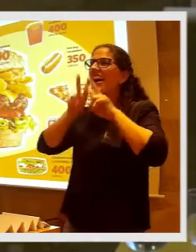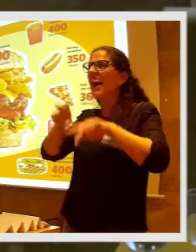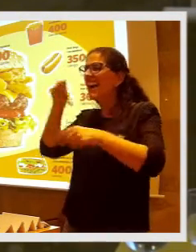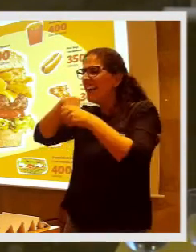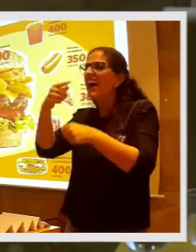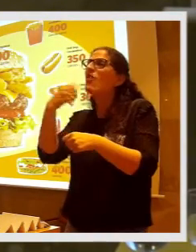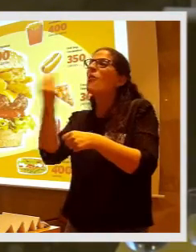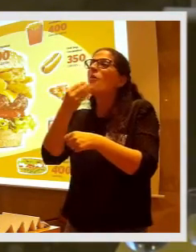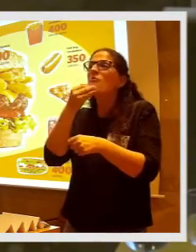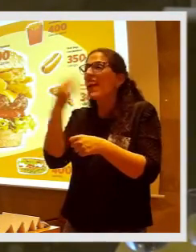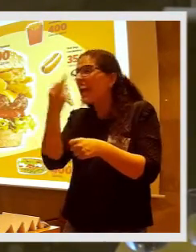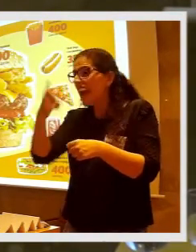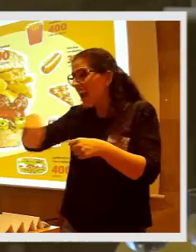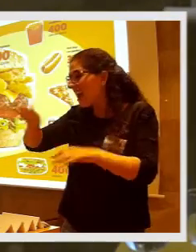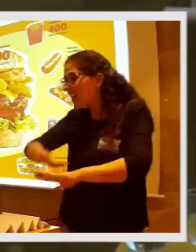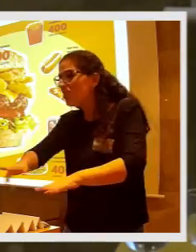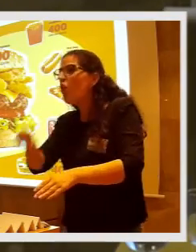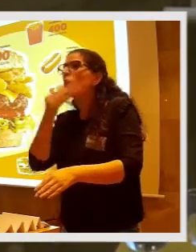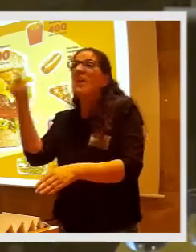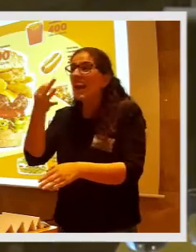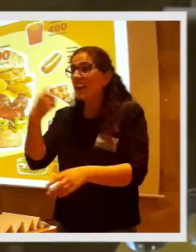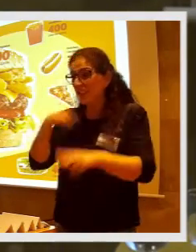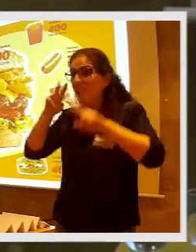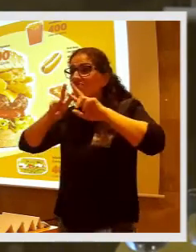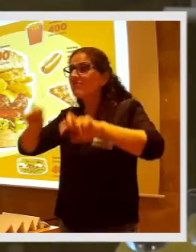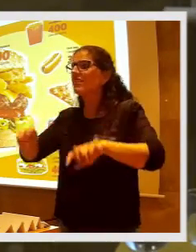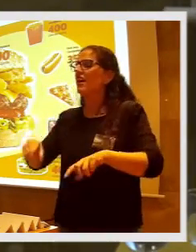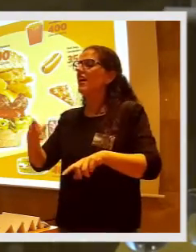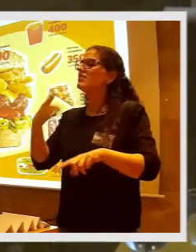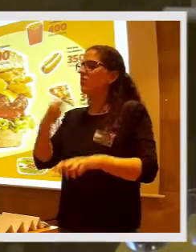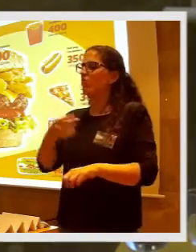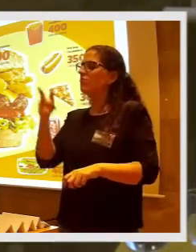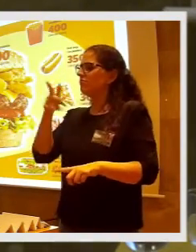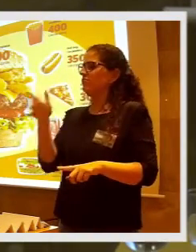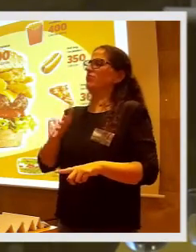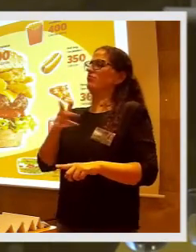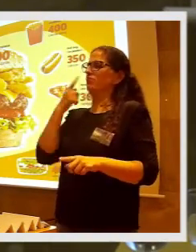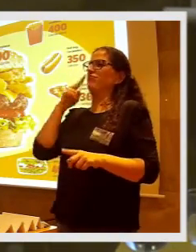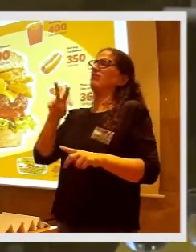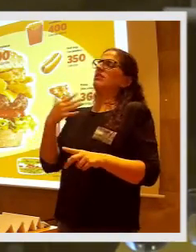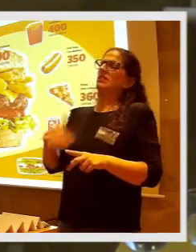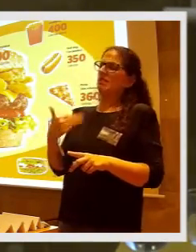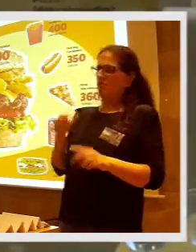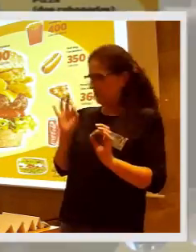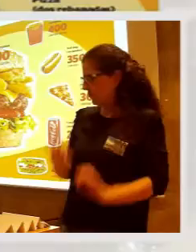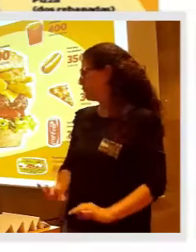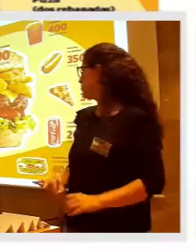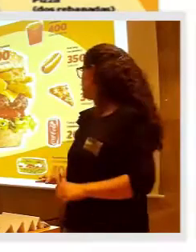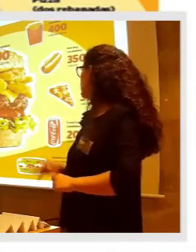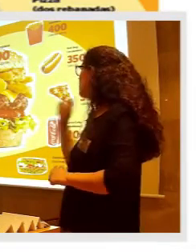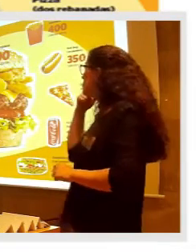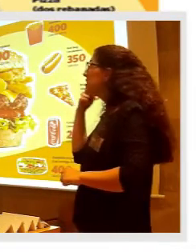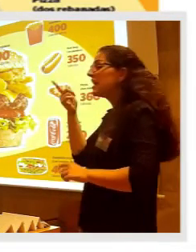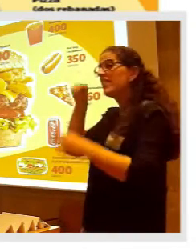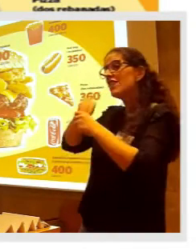que comemos, lo que comen nuestros niños, lo que comen nuestros adolescentes, es impresionante. Fijaros ejemplos muy gráficos de lo que tiene una